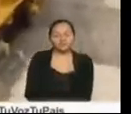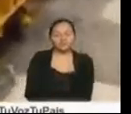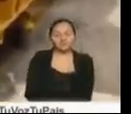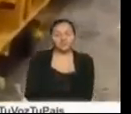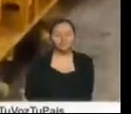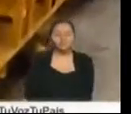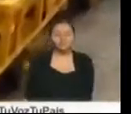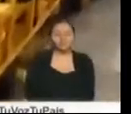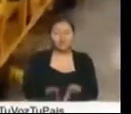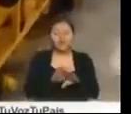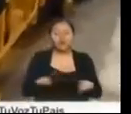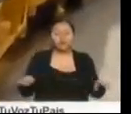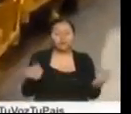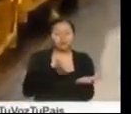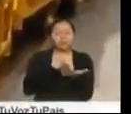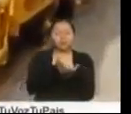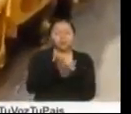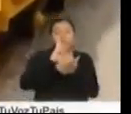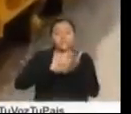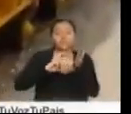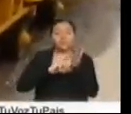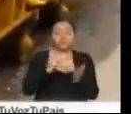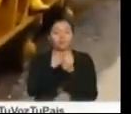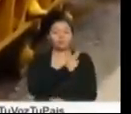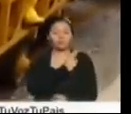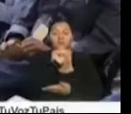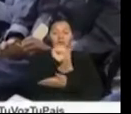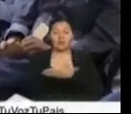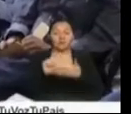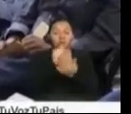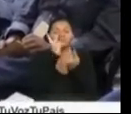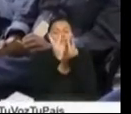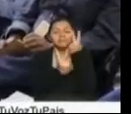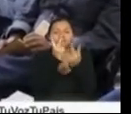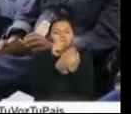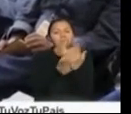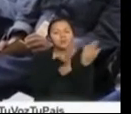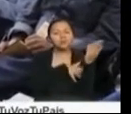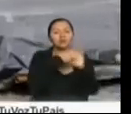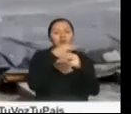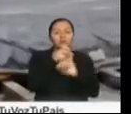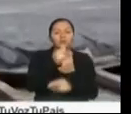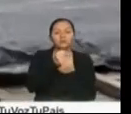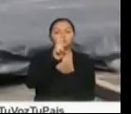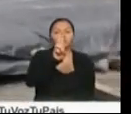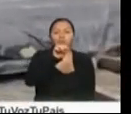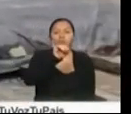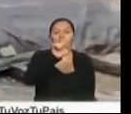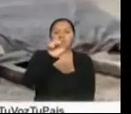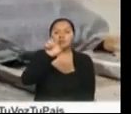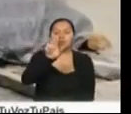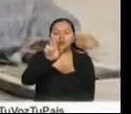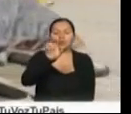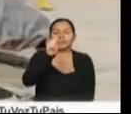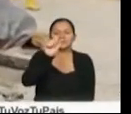estudiantes de la carrera de minería de la universidad de la cual visitaron el proyecto de pequeña escala suvilor s/a en el cantón ponce